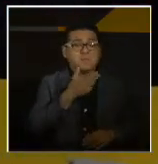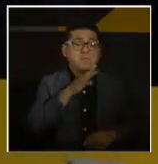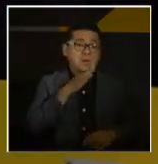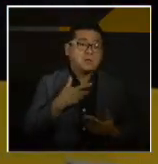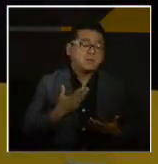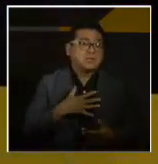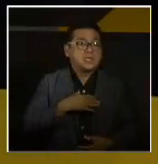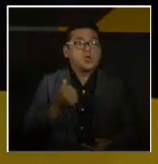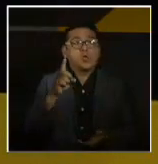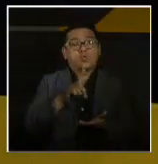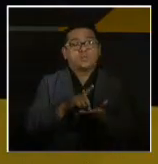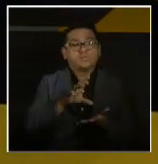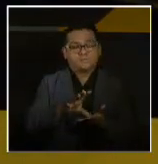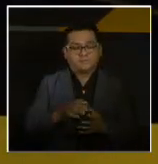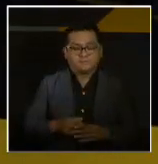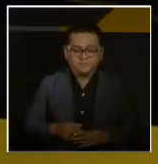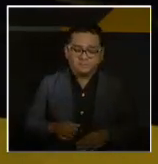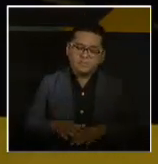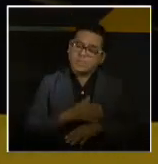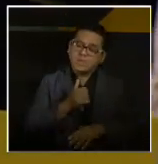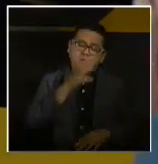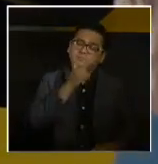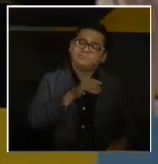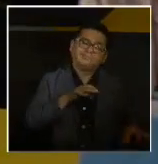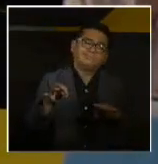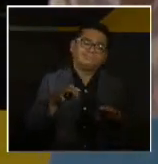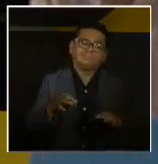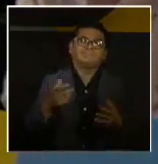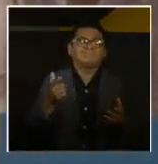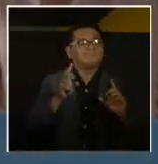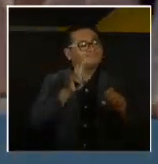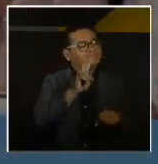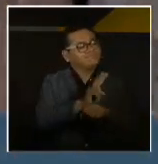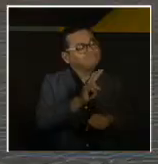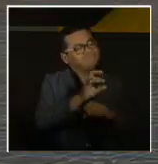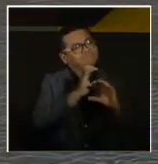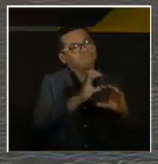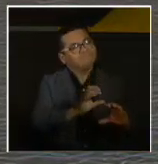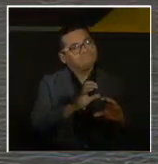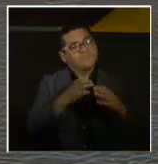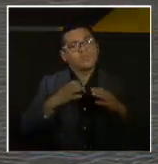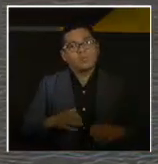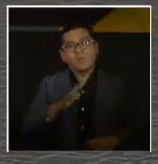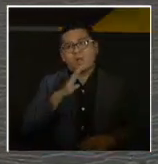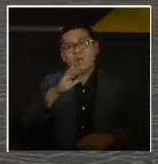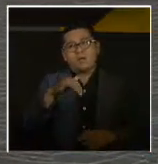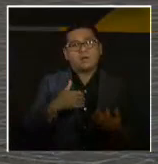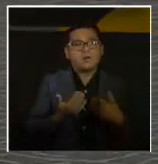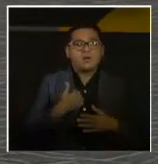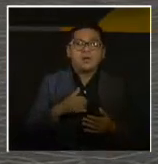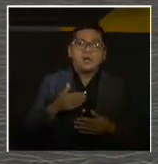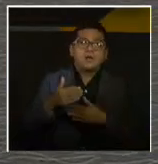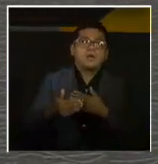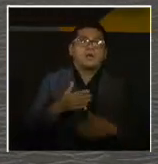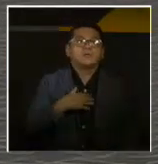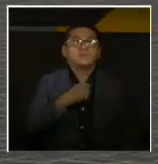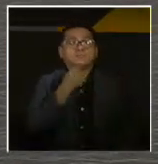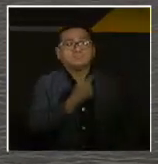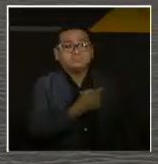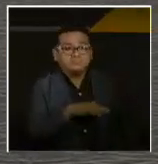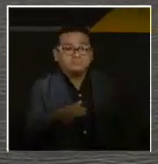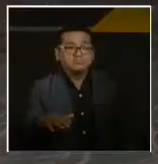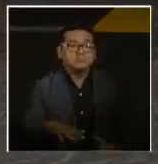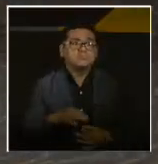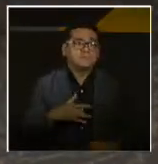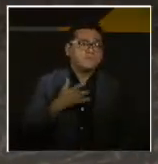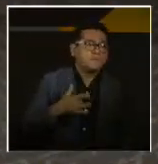tienen hijos con discapacidad, porque ellas no pueden trabajar, tienen que estar dedicadas en cuerpo y alma a sacar adelante a sus niños. Y